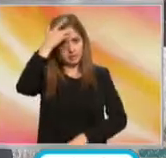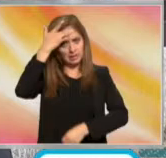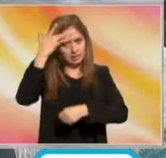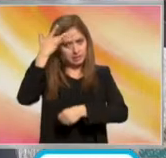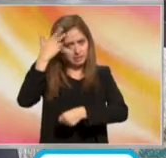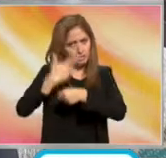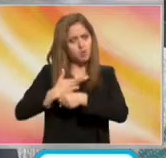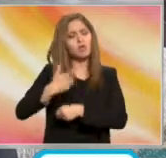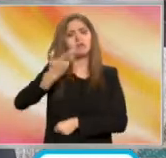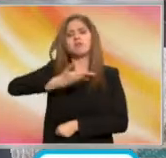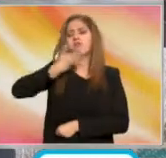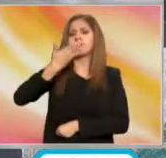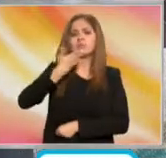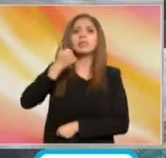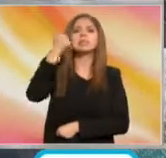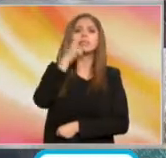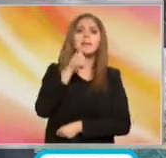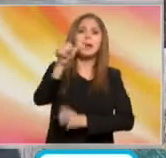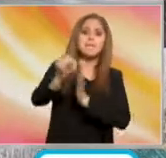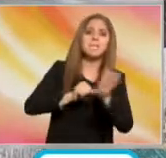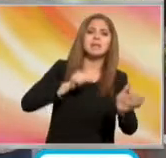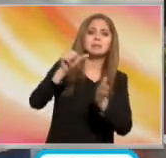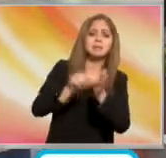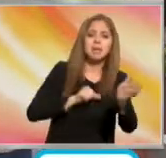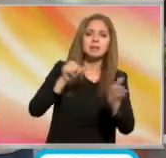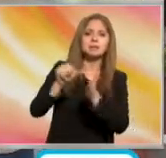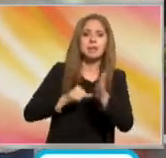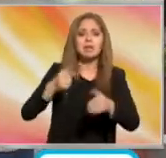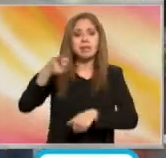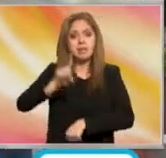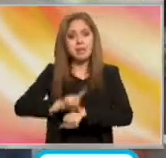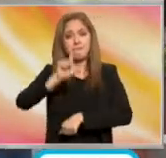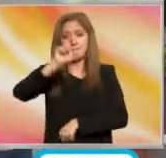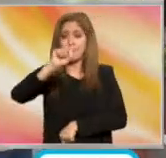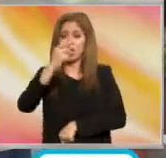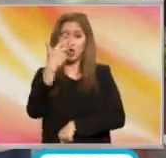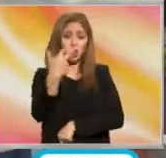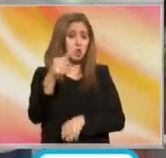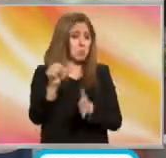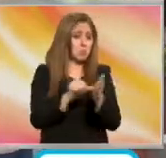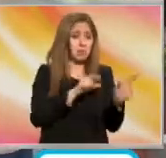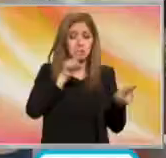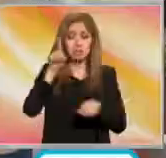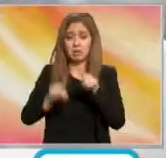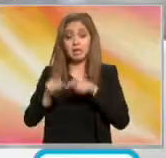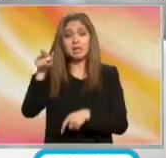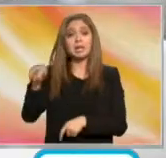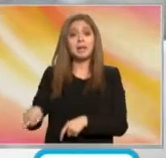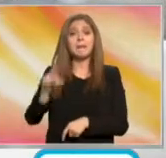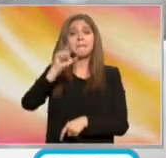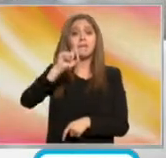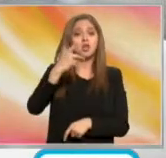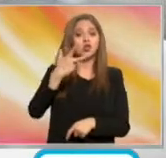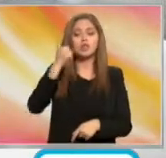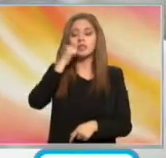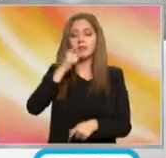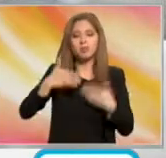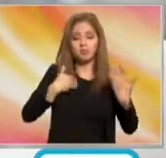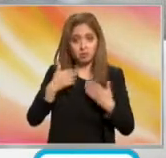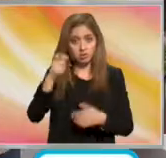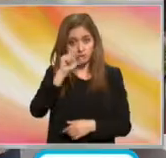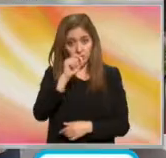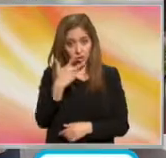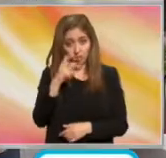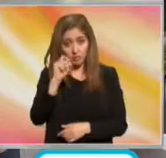manera... Cada 28 del mes que sea, cada 28 es la fiesta de San Judas Tadeo. Que ¿Cada 28 de todos los